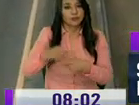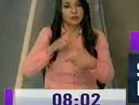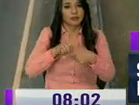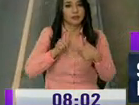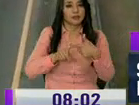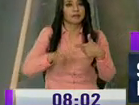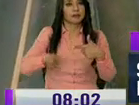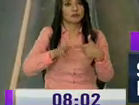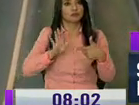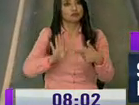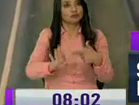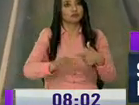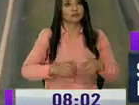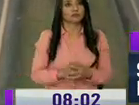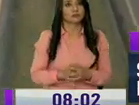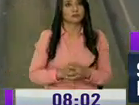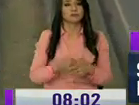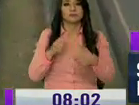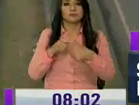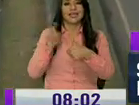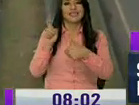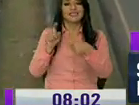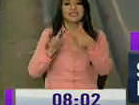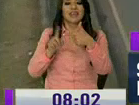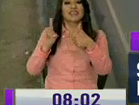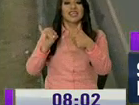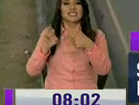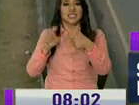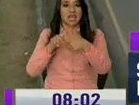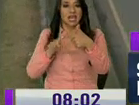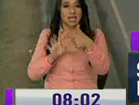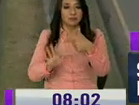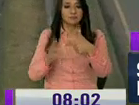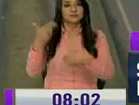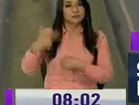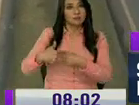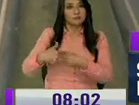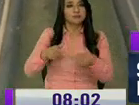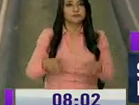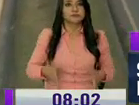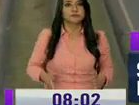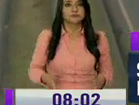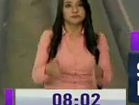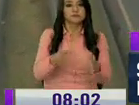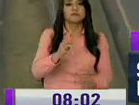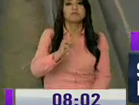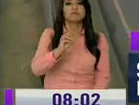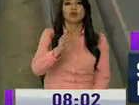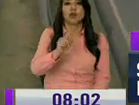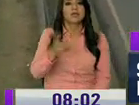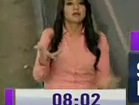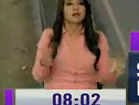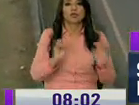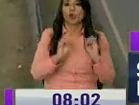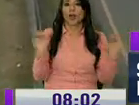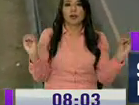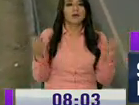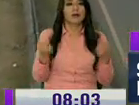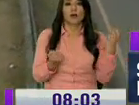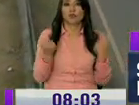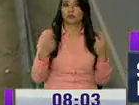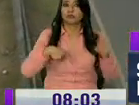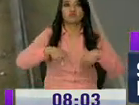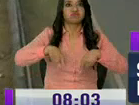de las gasolinas, tanto extra y diésel. Ustedes pueden ver en esta, la avenida Morán Valverde, ya no hay mucha congestión